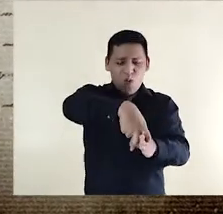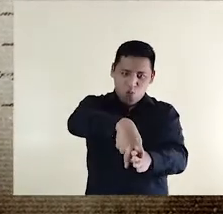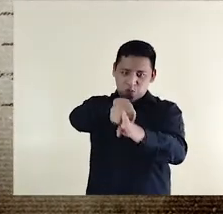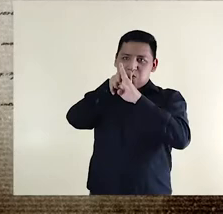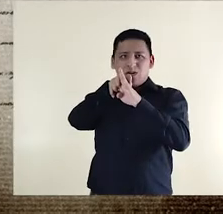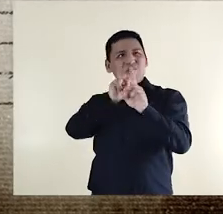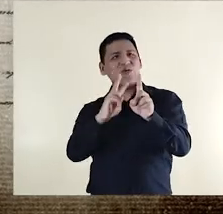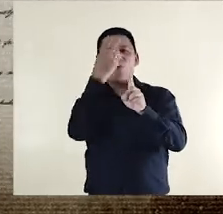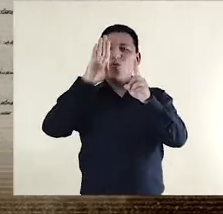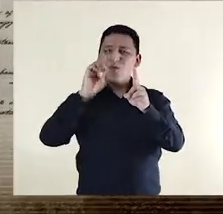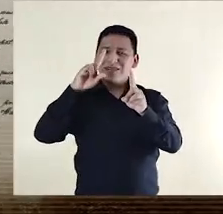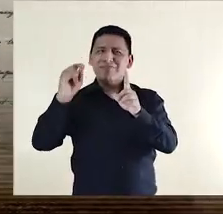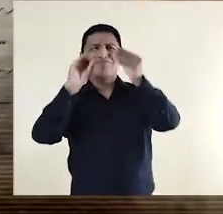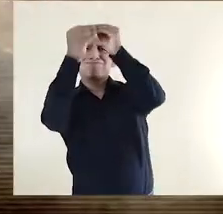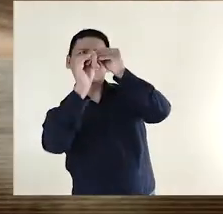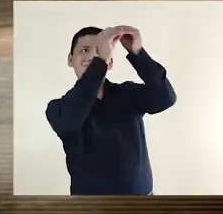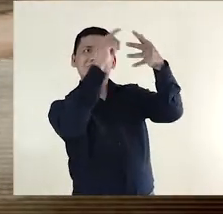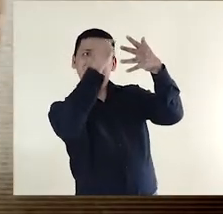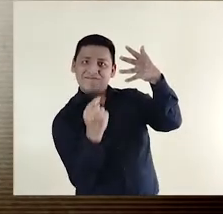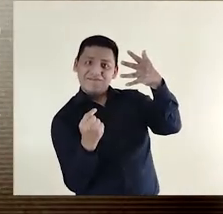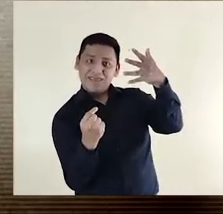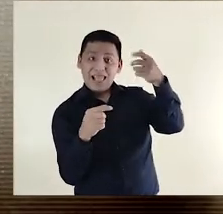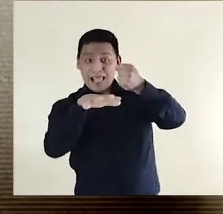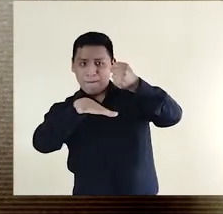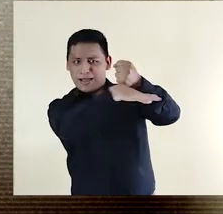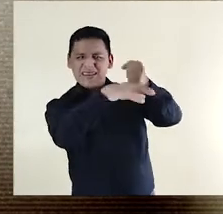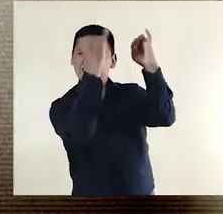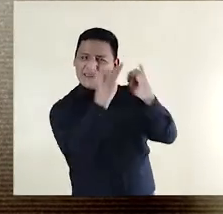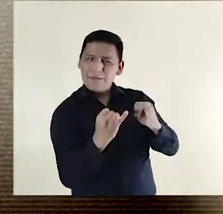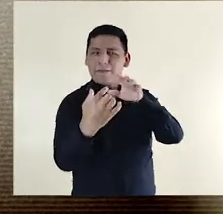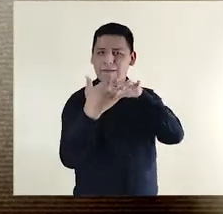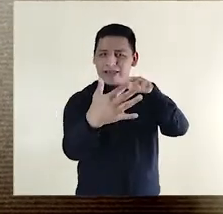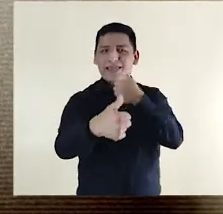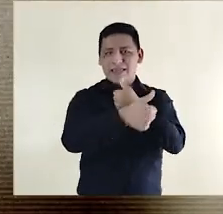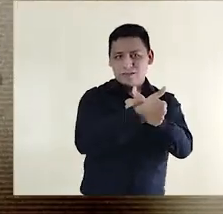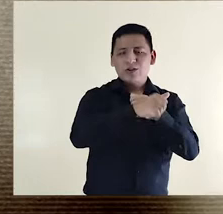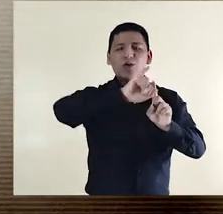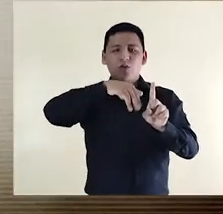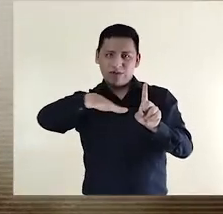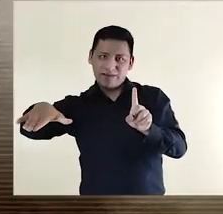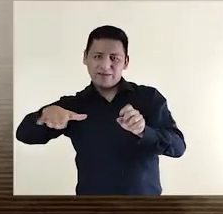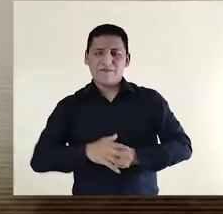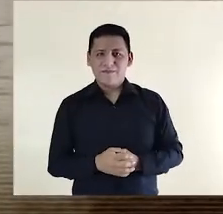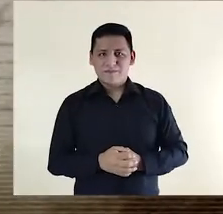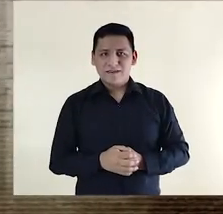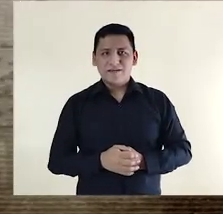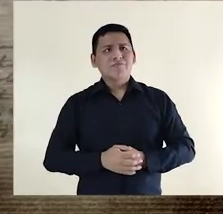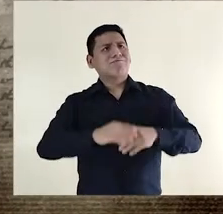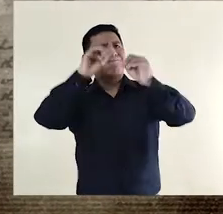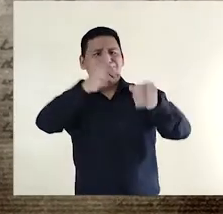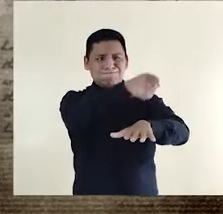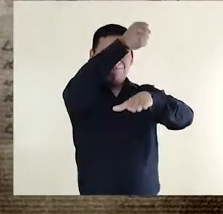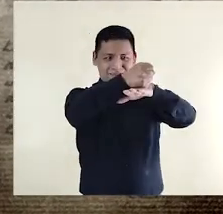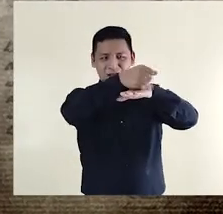caballo encabritado y un segundo Bolívar con muchos detalles. En la base se representan escenas de la Batalla de Ayacucho y Junín. Con